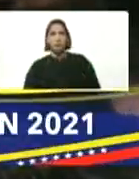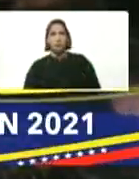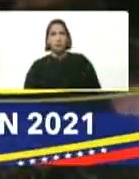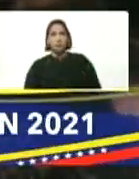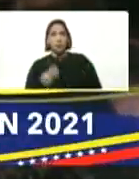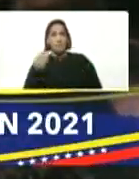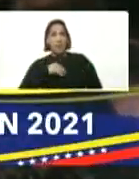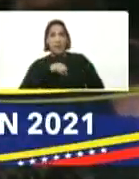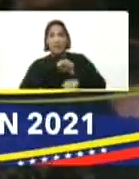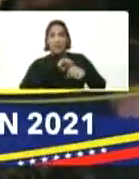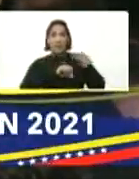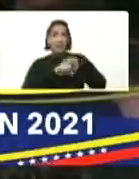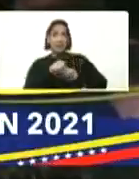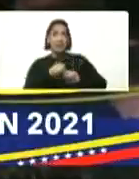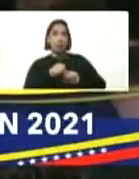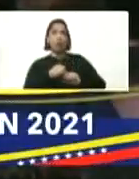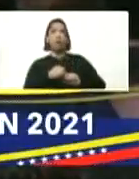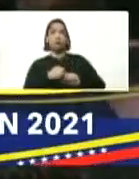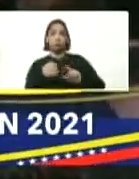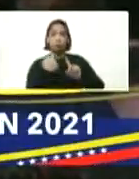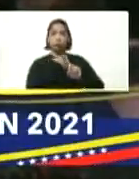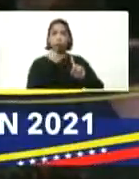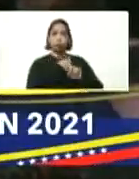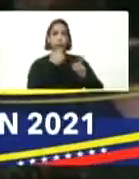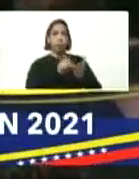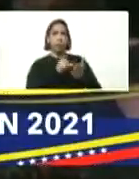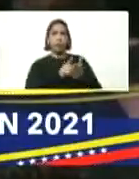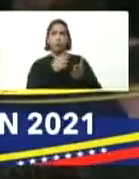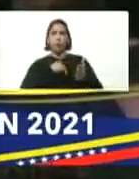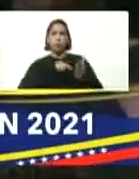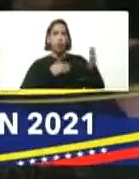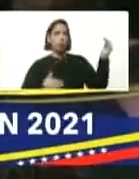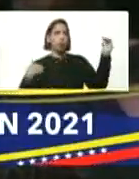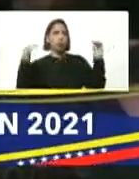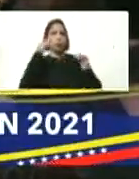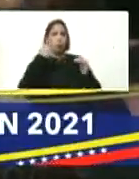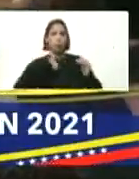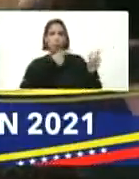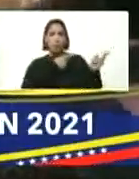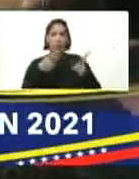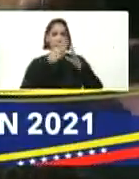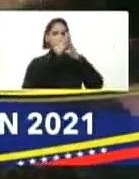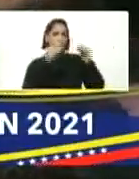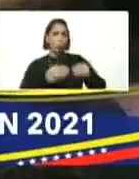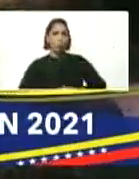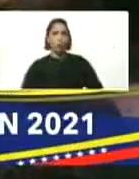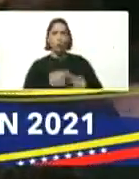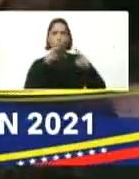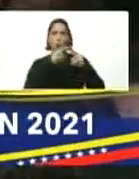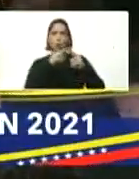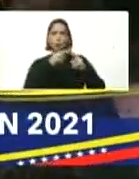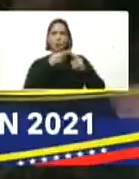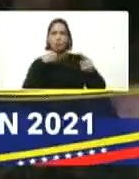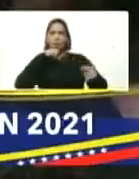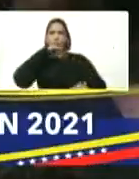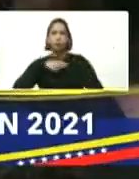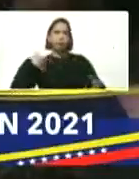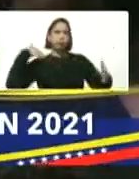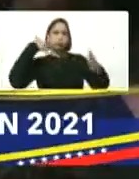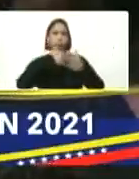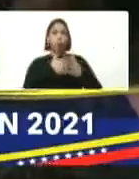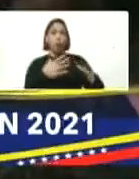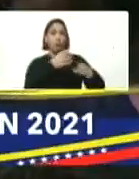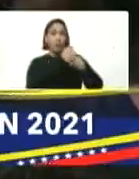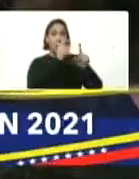más heridos ha sido el sector libro, vamos a salir adelante. Así que yo invito a todos a conocer esa historia. Yo confío en